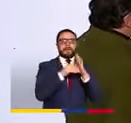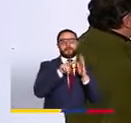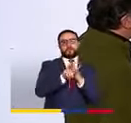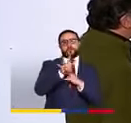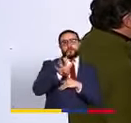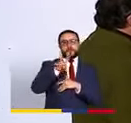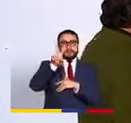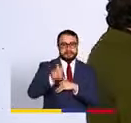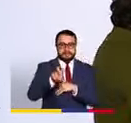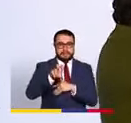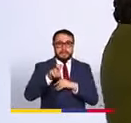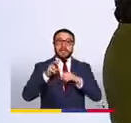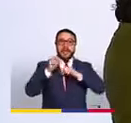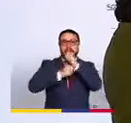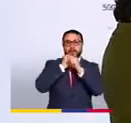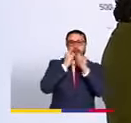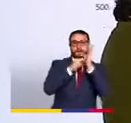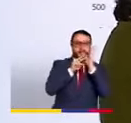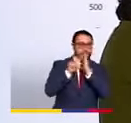4.247 2022,